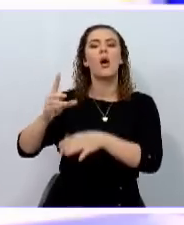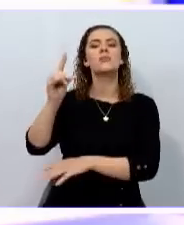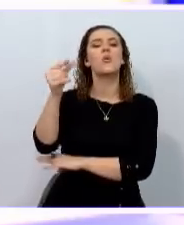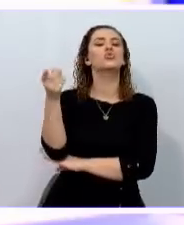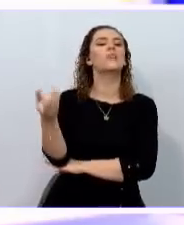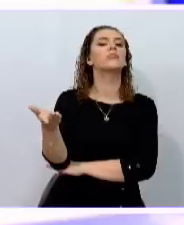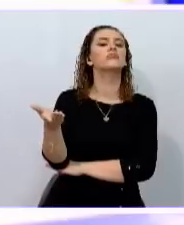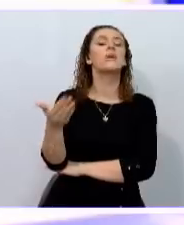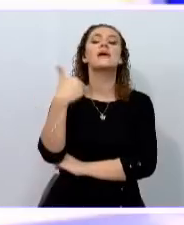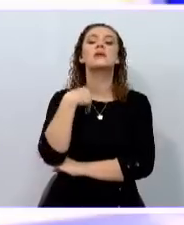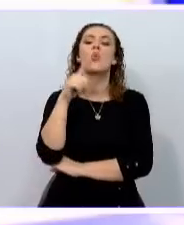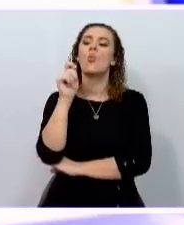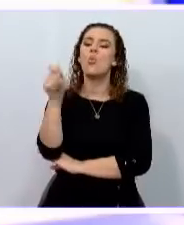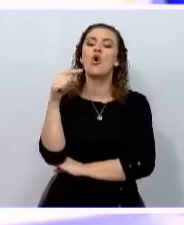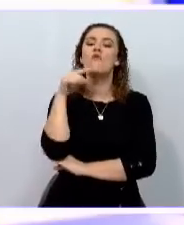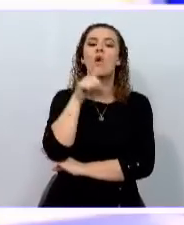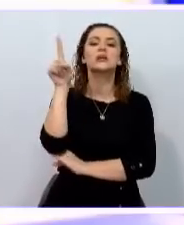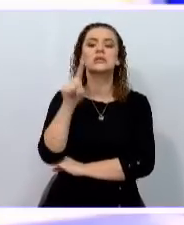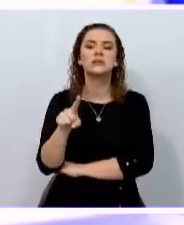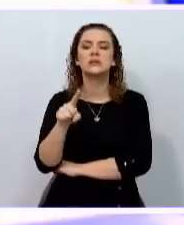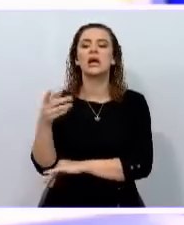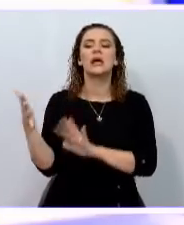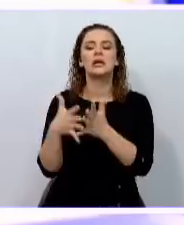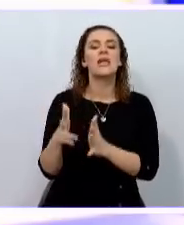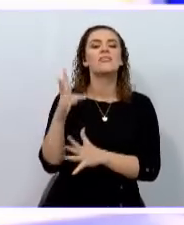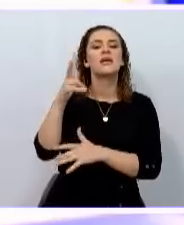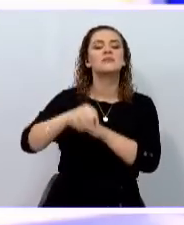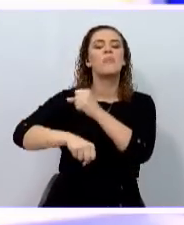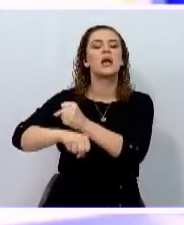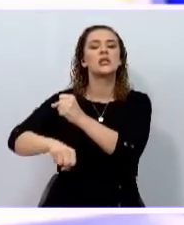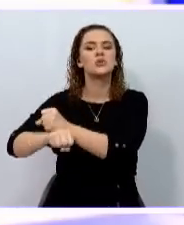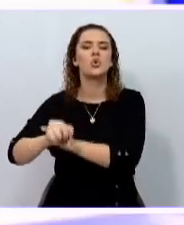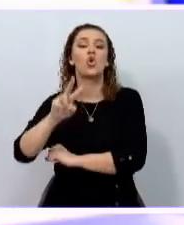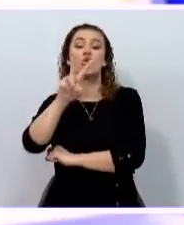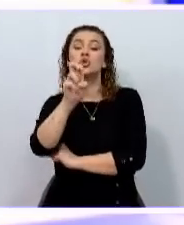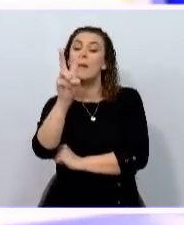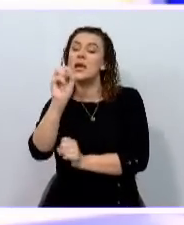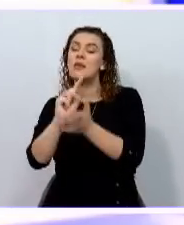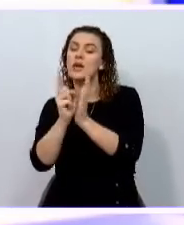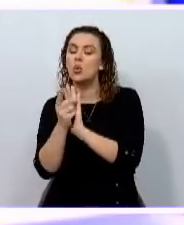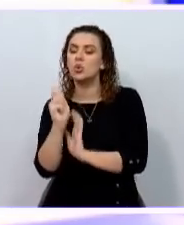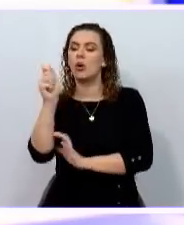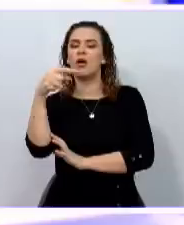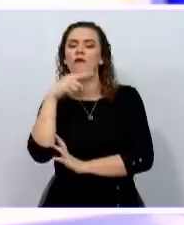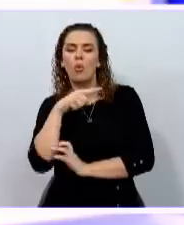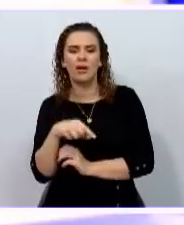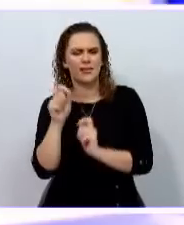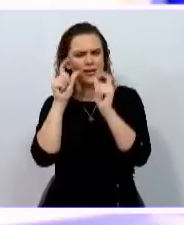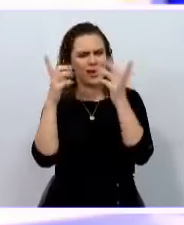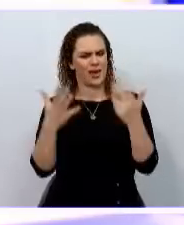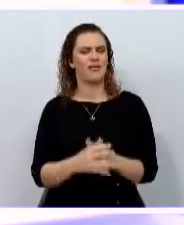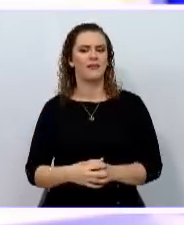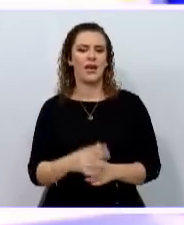David Guzmán que tiene una tarjeta roja en Saprissa promediado casi cada 220 minutos increíble